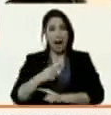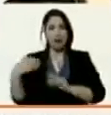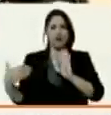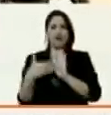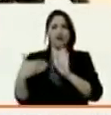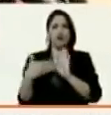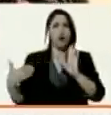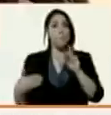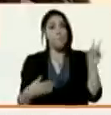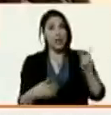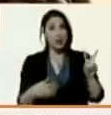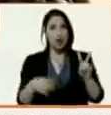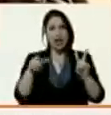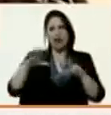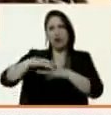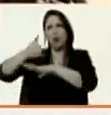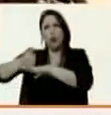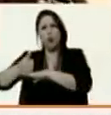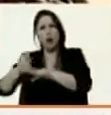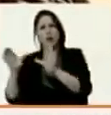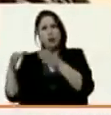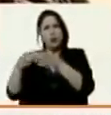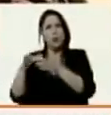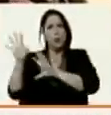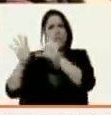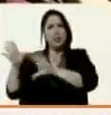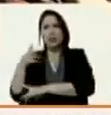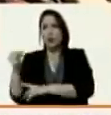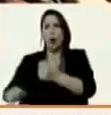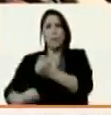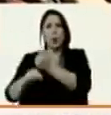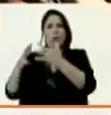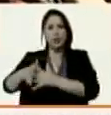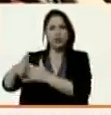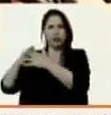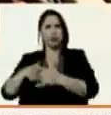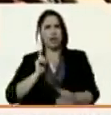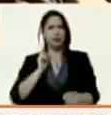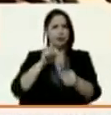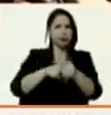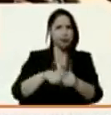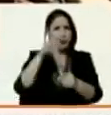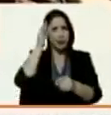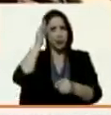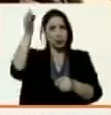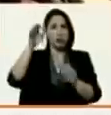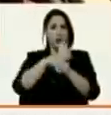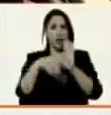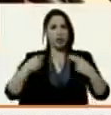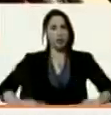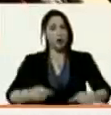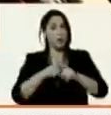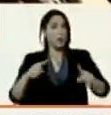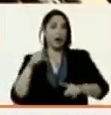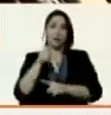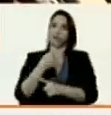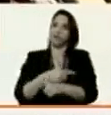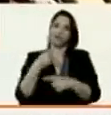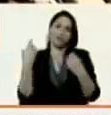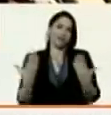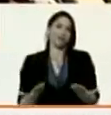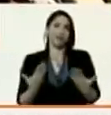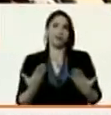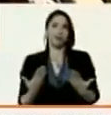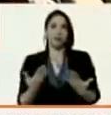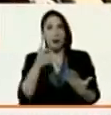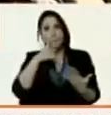ellos le echaron la culpa al grupo no alineados del ingreso nuestro al consejo derechos humanos pero es que es así debe ser así